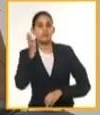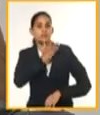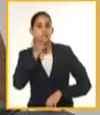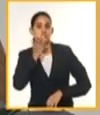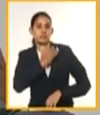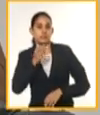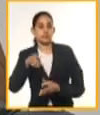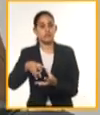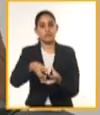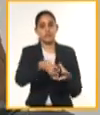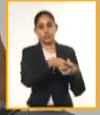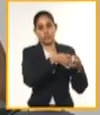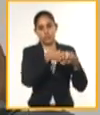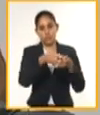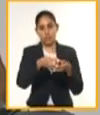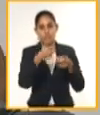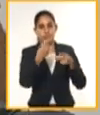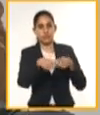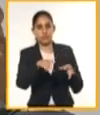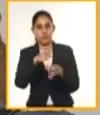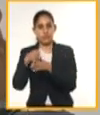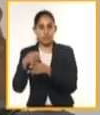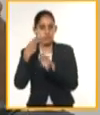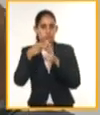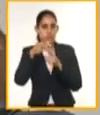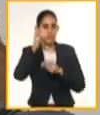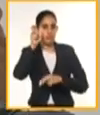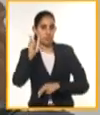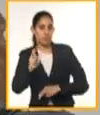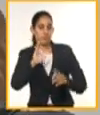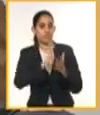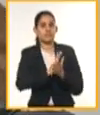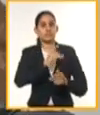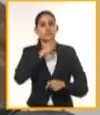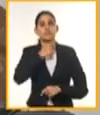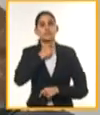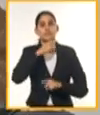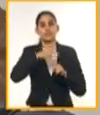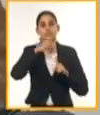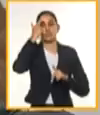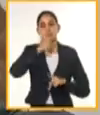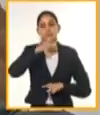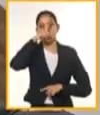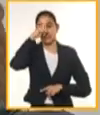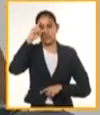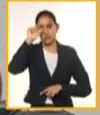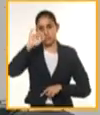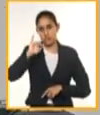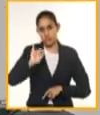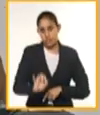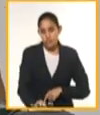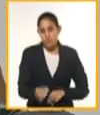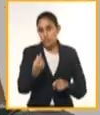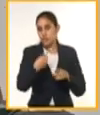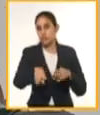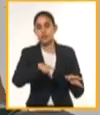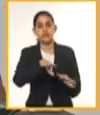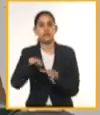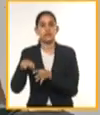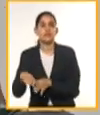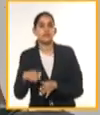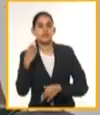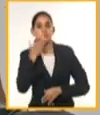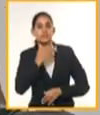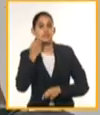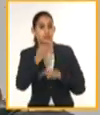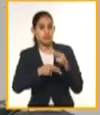del Club Metalis, aficionados, fan, ultras, porque realmente eran... No, fueron organizados para realizar